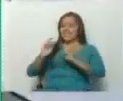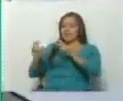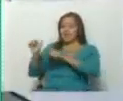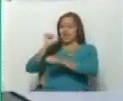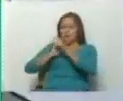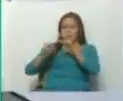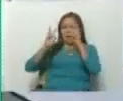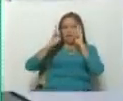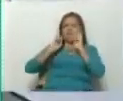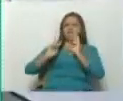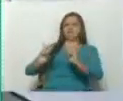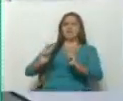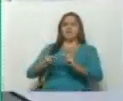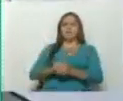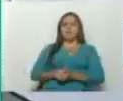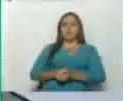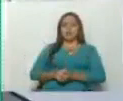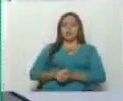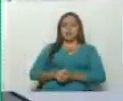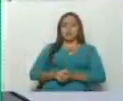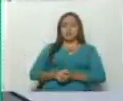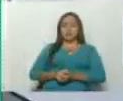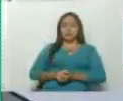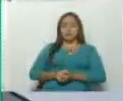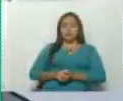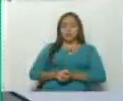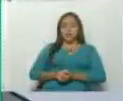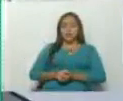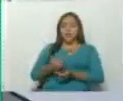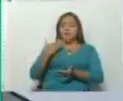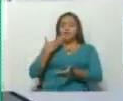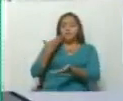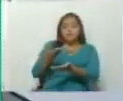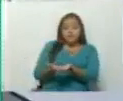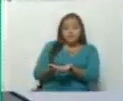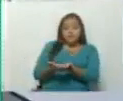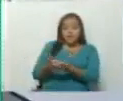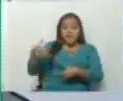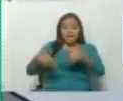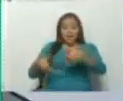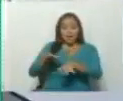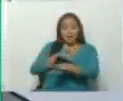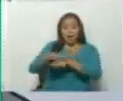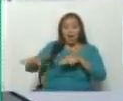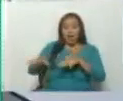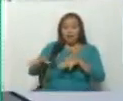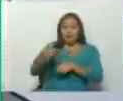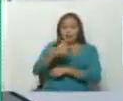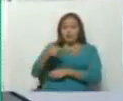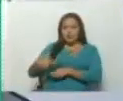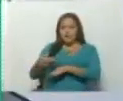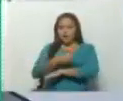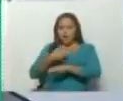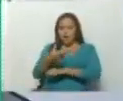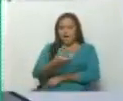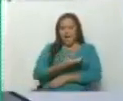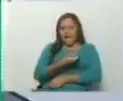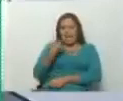potable, el suministro de agua potable, fue una de las ofertas electorales de la mayoría. Yo creo que